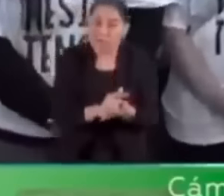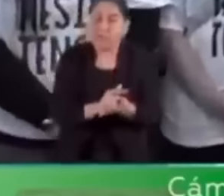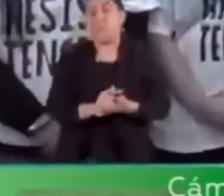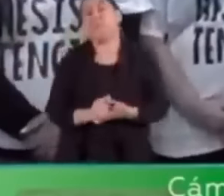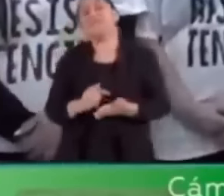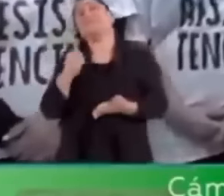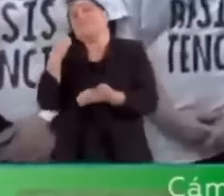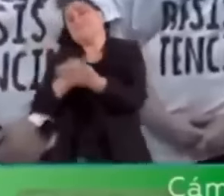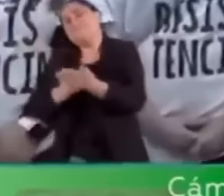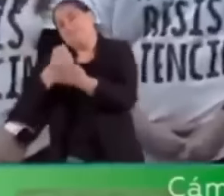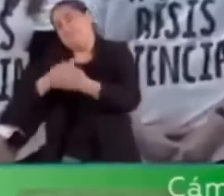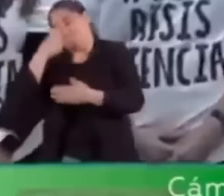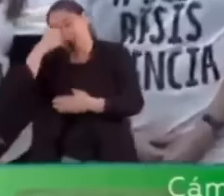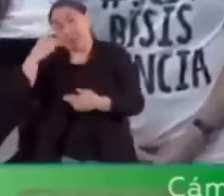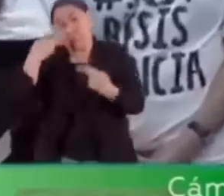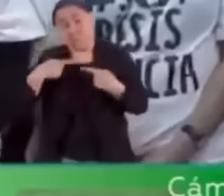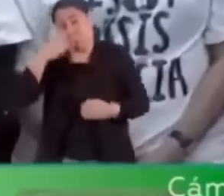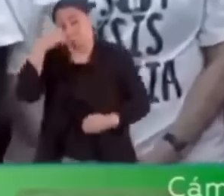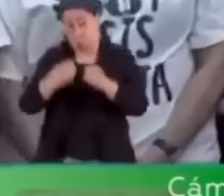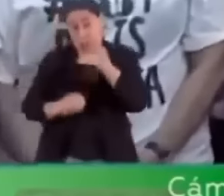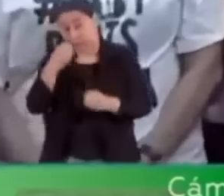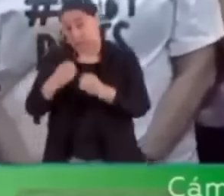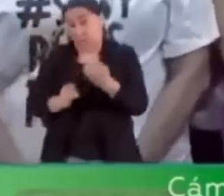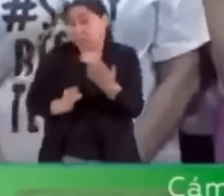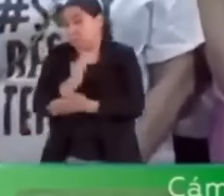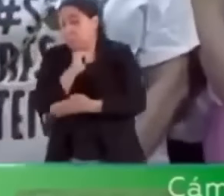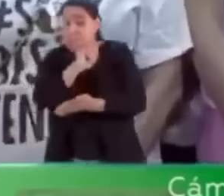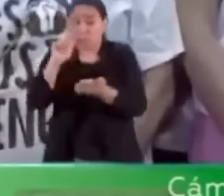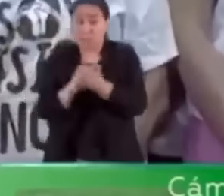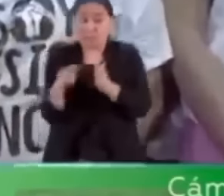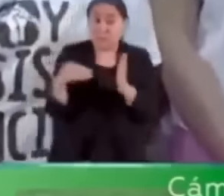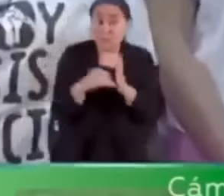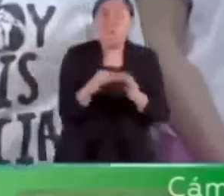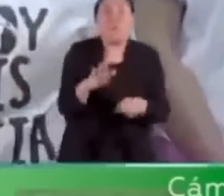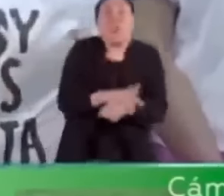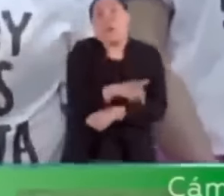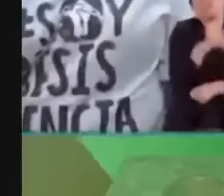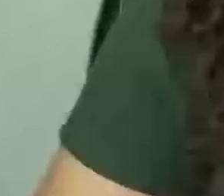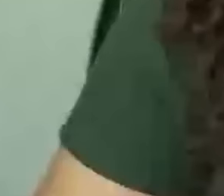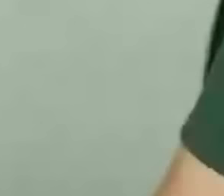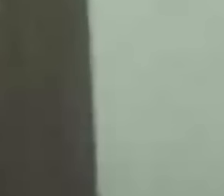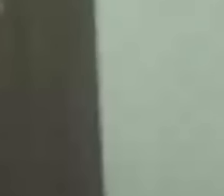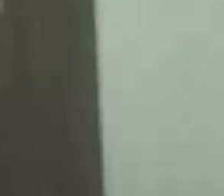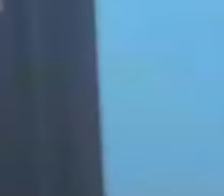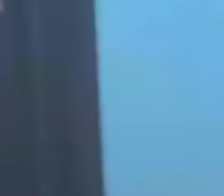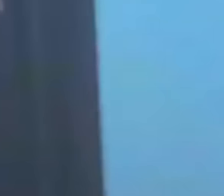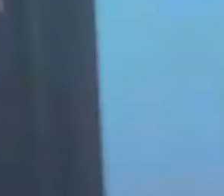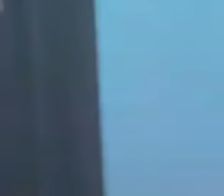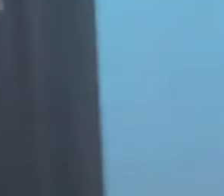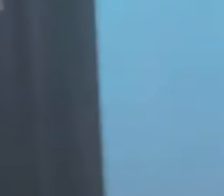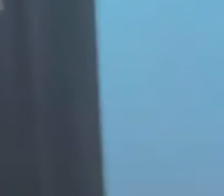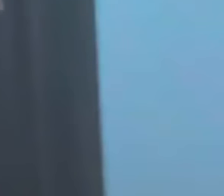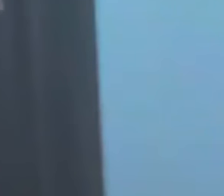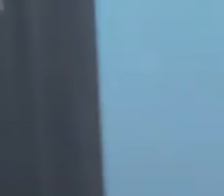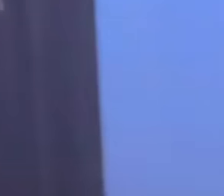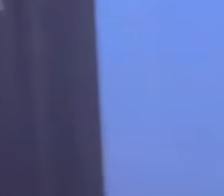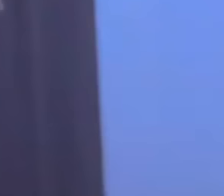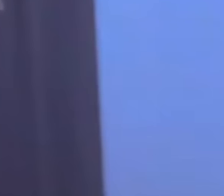jueces y magistrados sea legal. Por eso hoy lo quieren aprobar en la Constitución. Mire usted